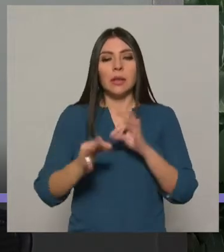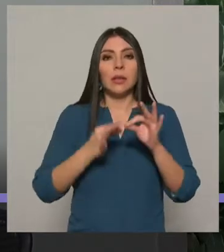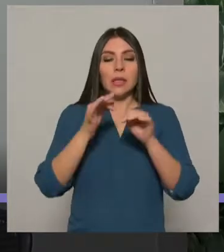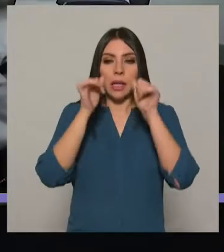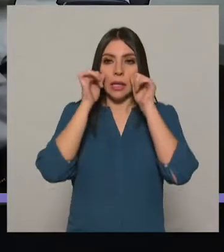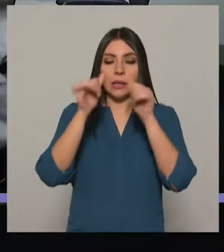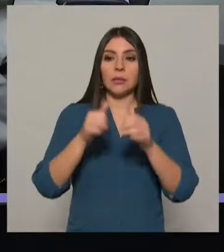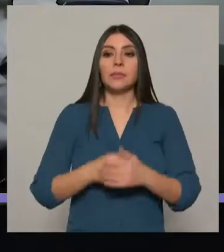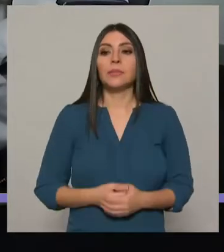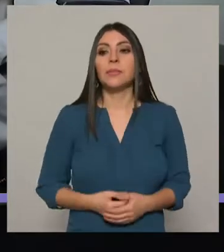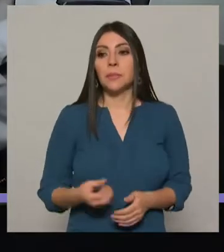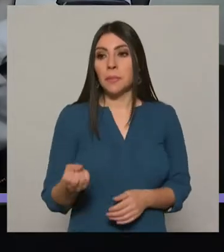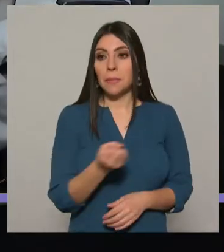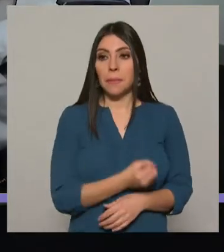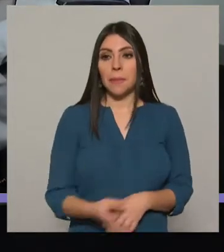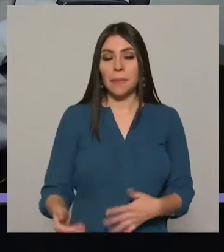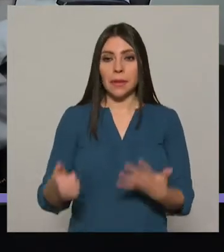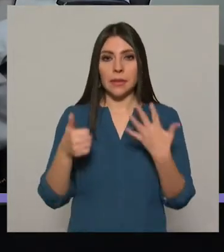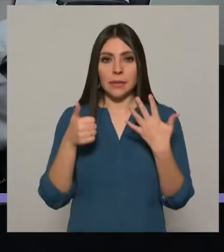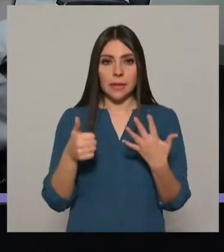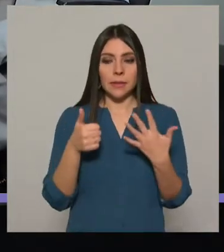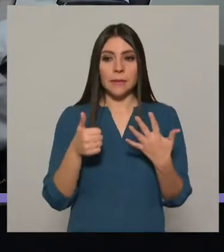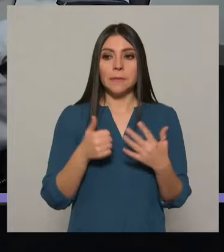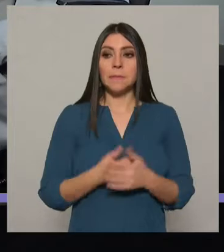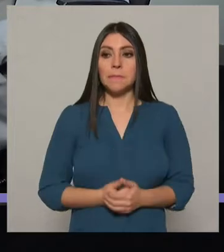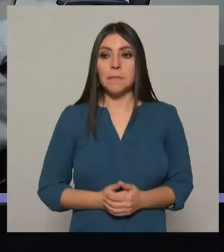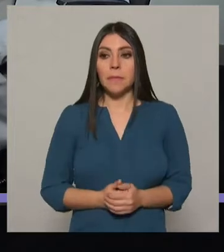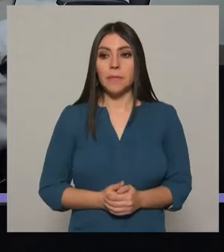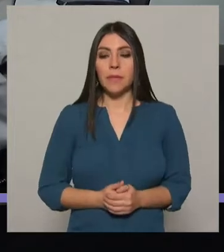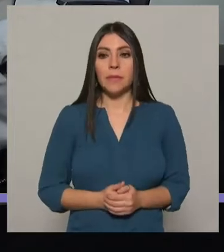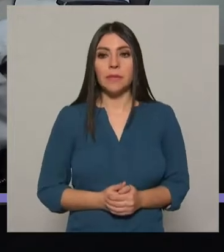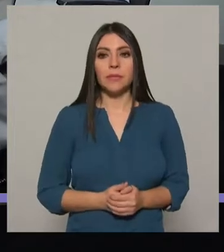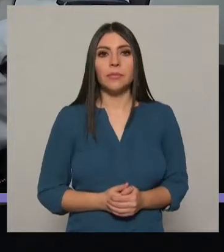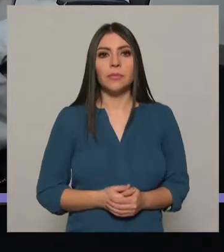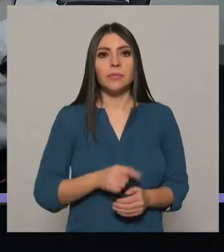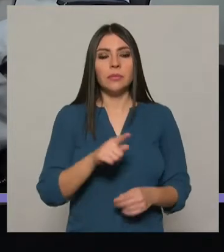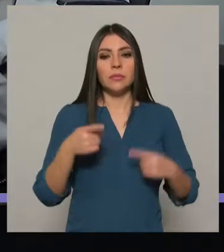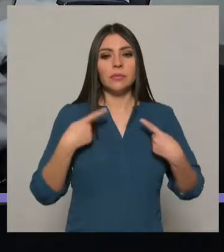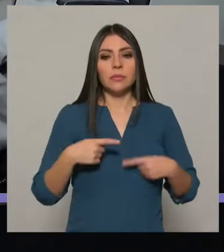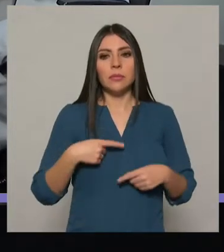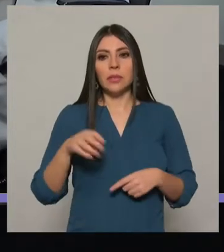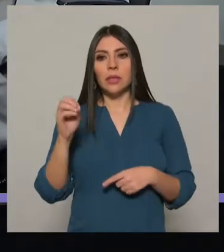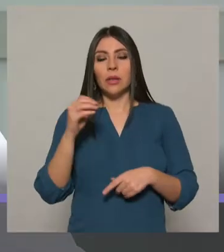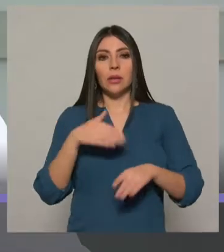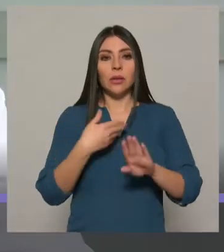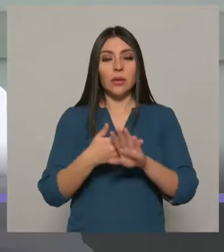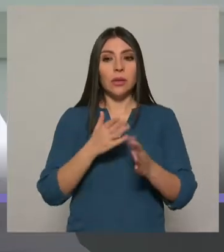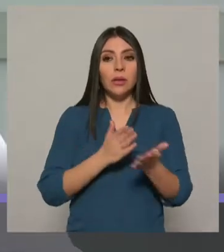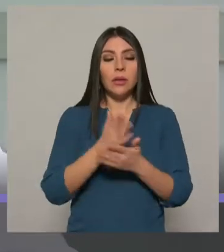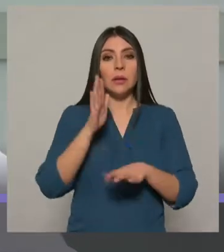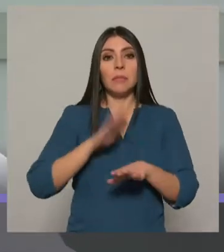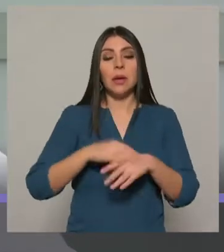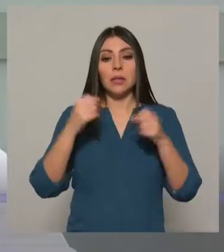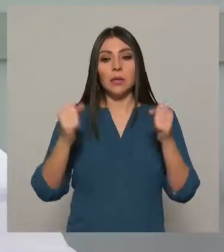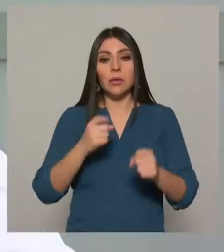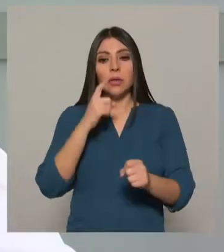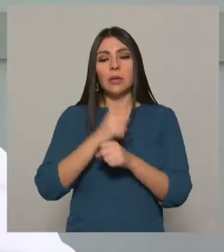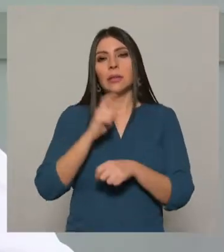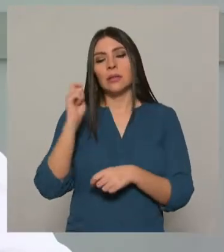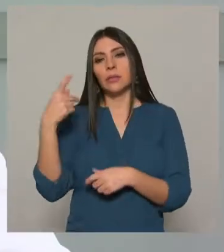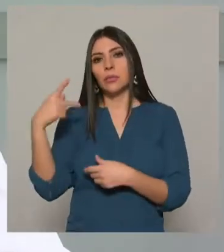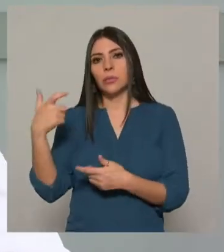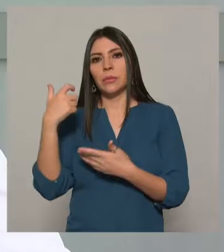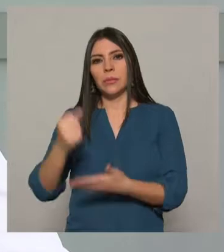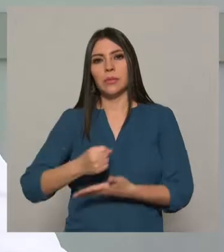ejes entonces. 6 ejes, particularmente el eje de cero agresión y más seguridad tiene que ver con una asignación presupuestal